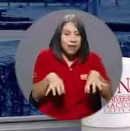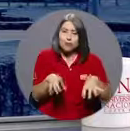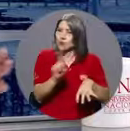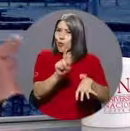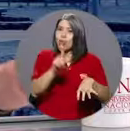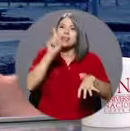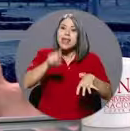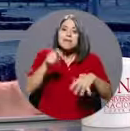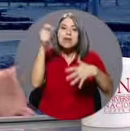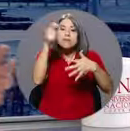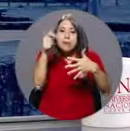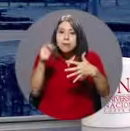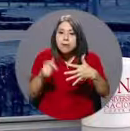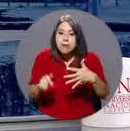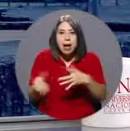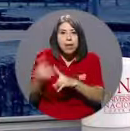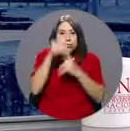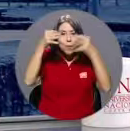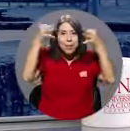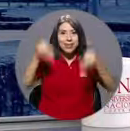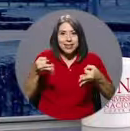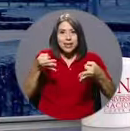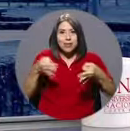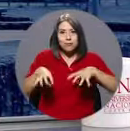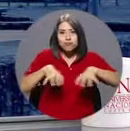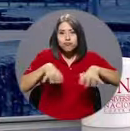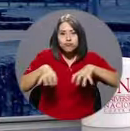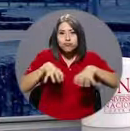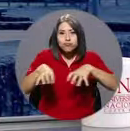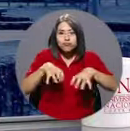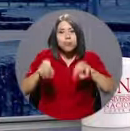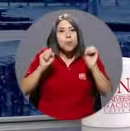un conjunto de medidas que permitan generar